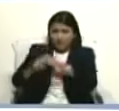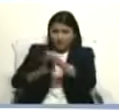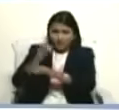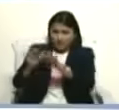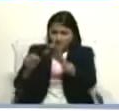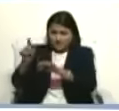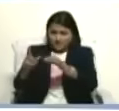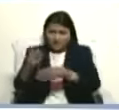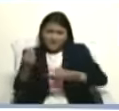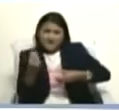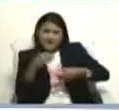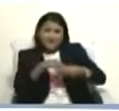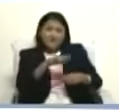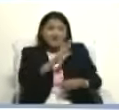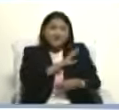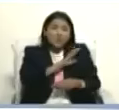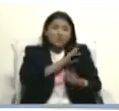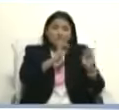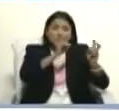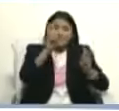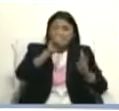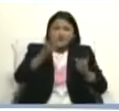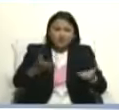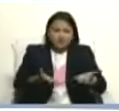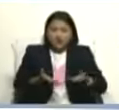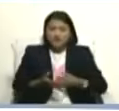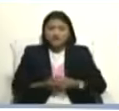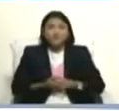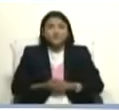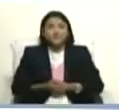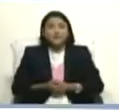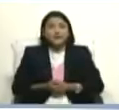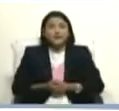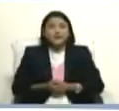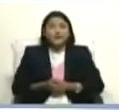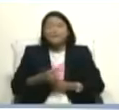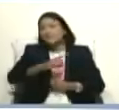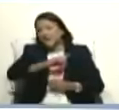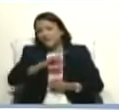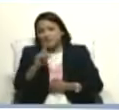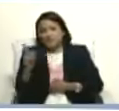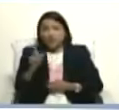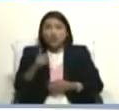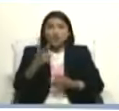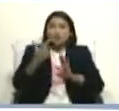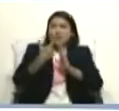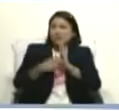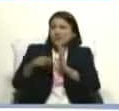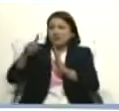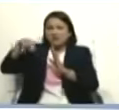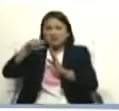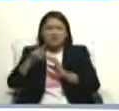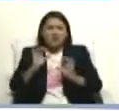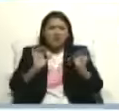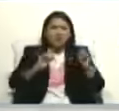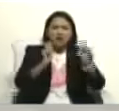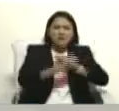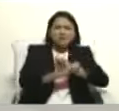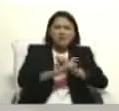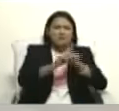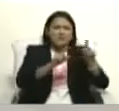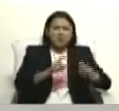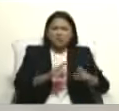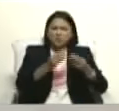inmiscuirse en asuntos internos de Venezuela, ni pretender prohibir o modificar un